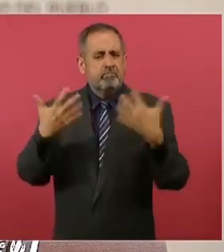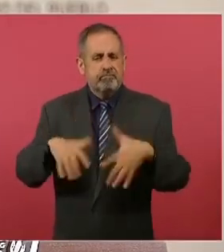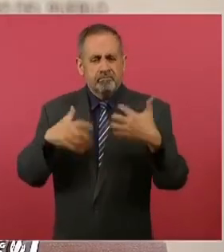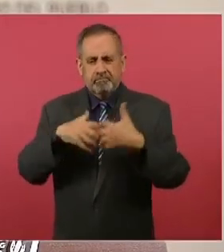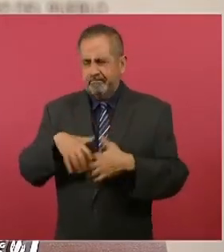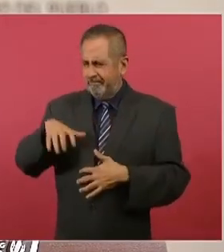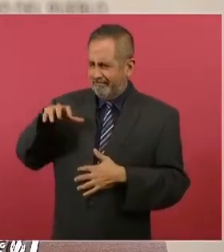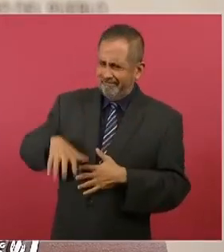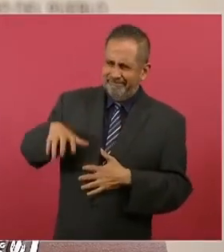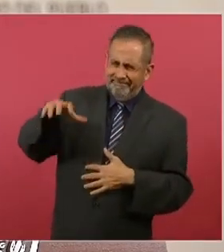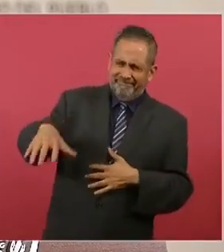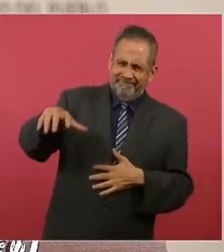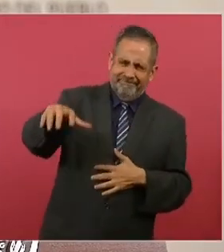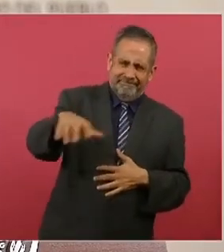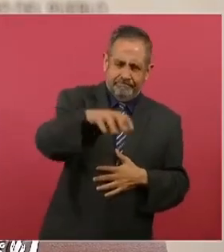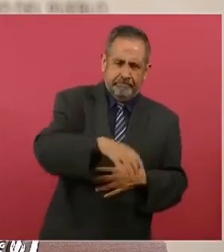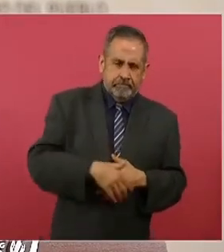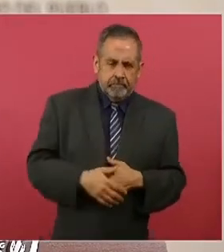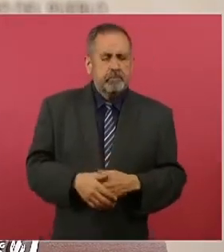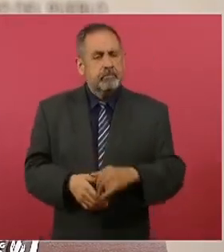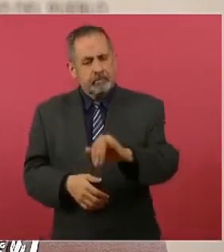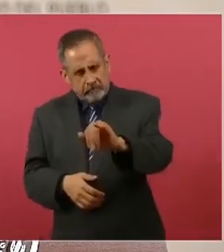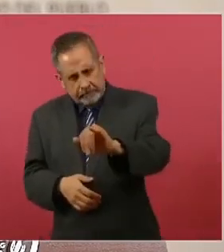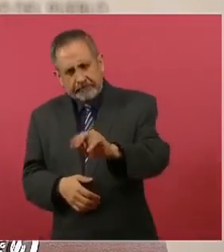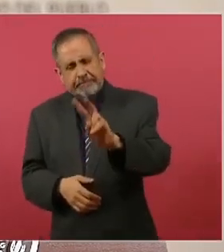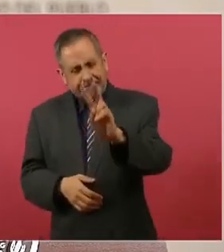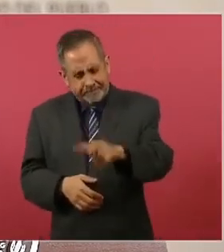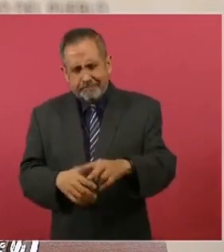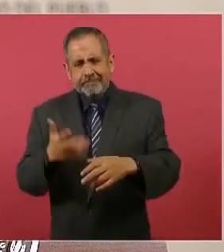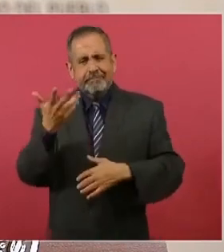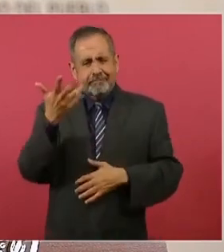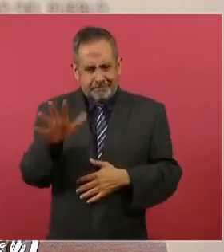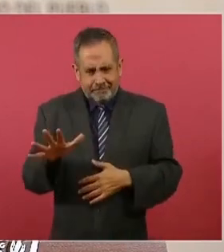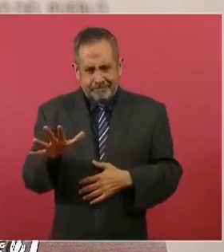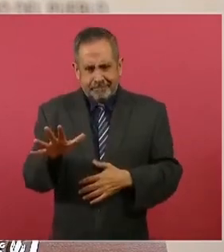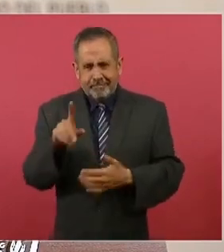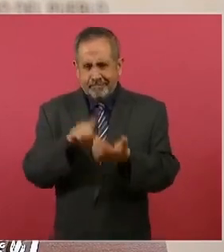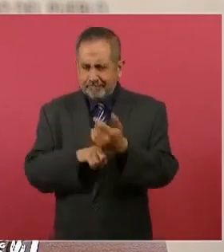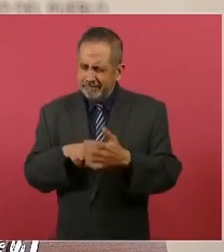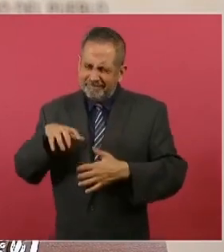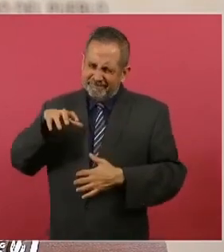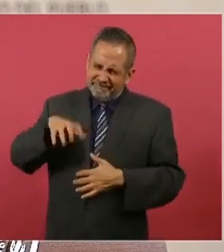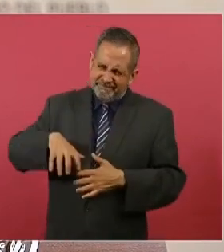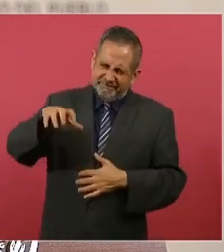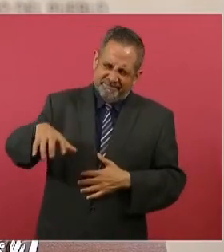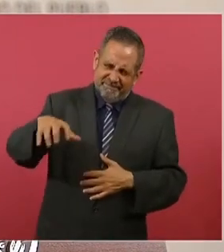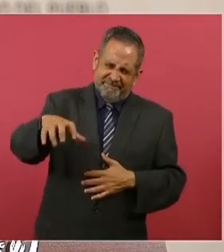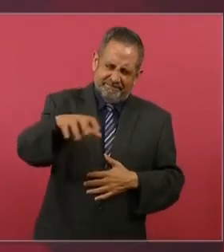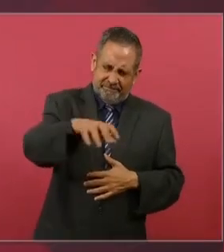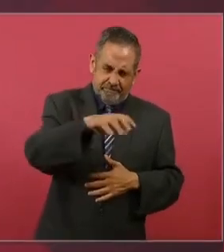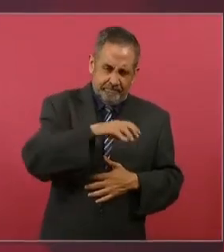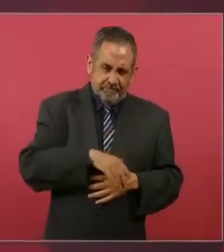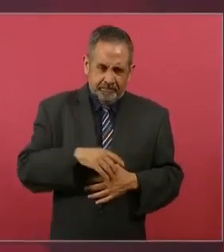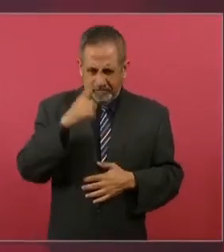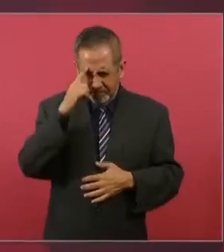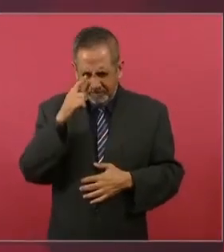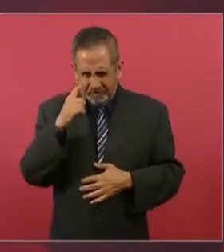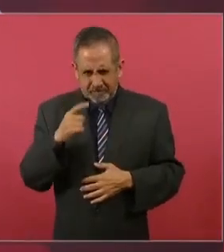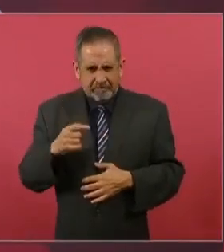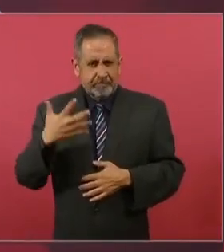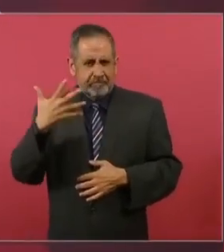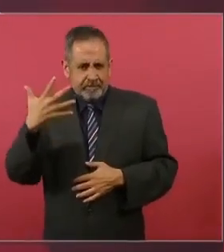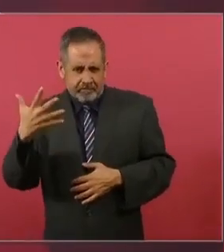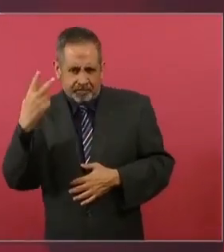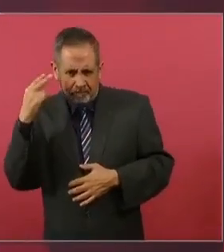industriales. Sí son 10, lo que no sé si son 5 y 5